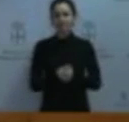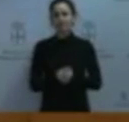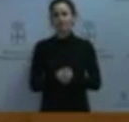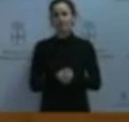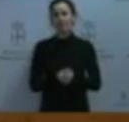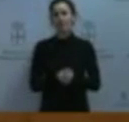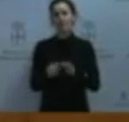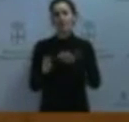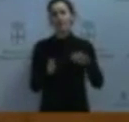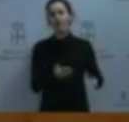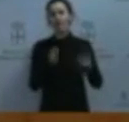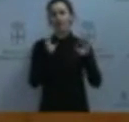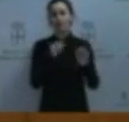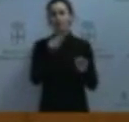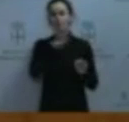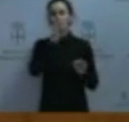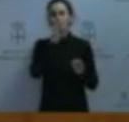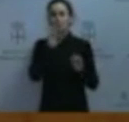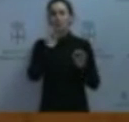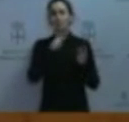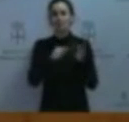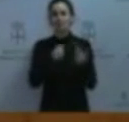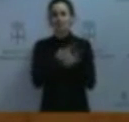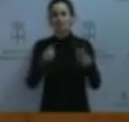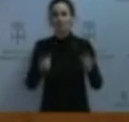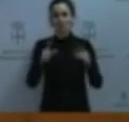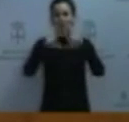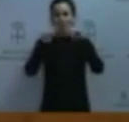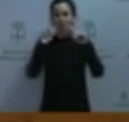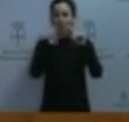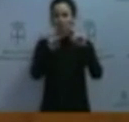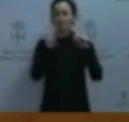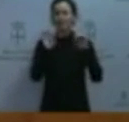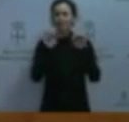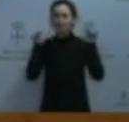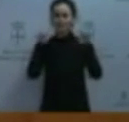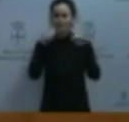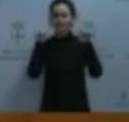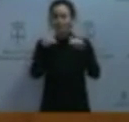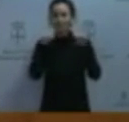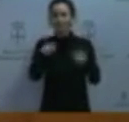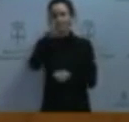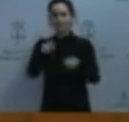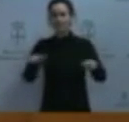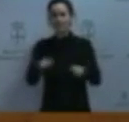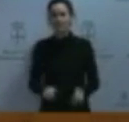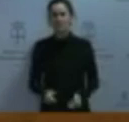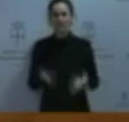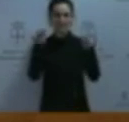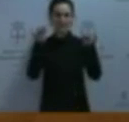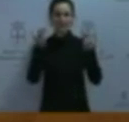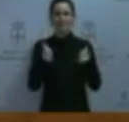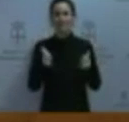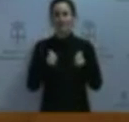datos del Padrón Municipal del 2016 observamos que la comarca central de Asturias concentra la mayor población, ya que